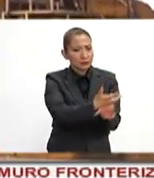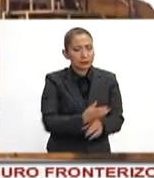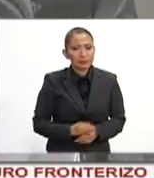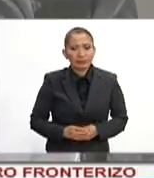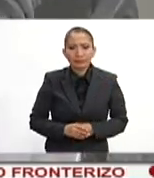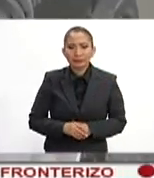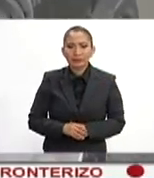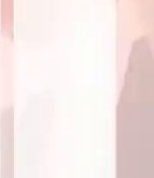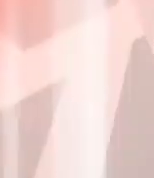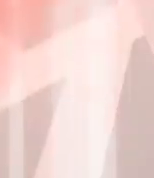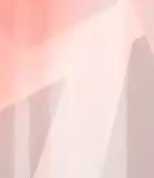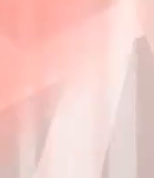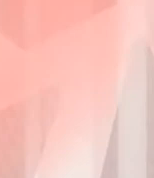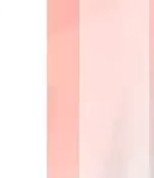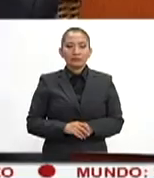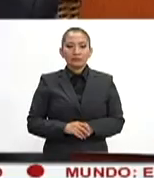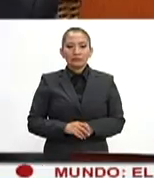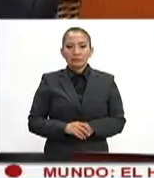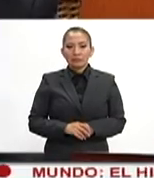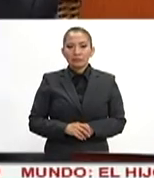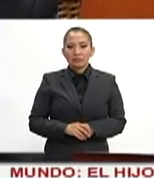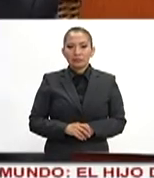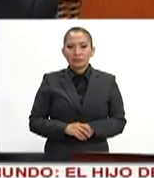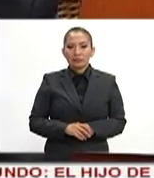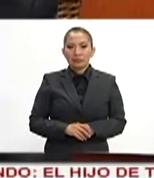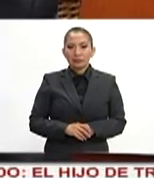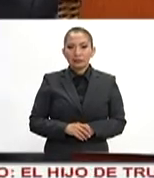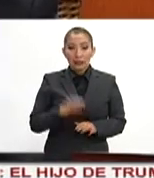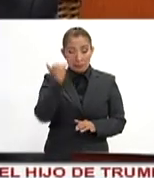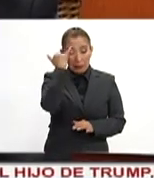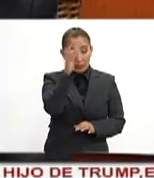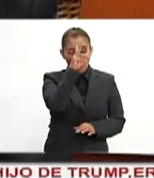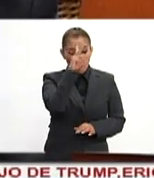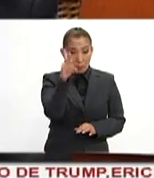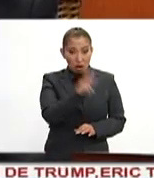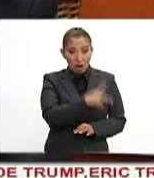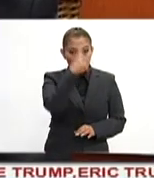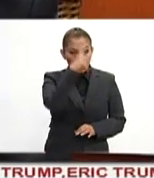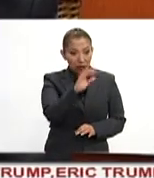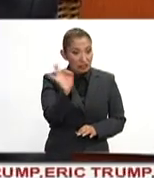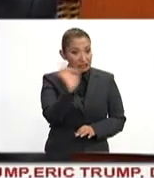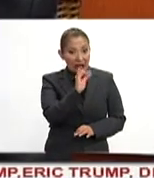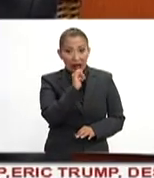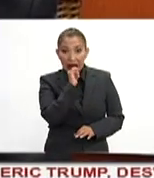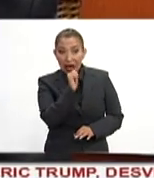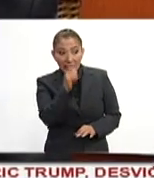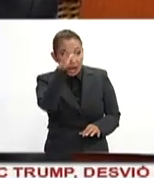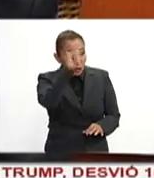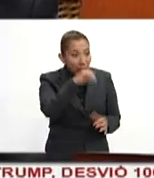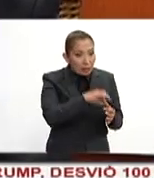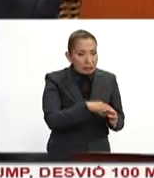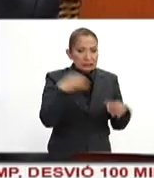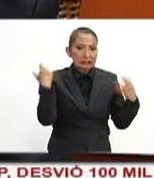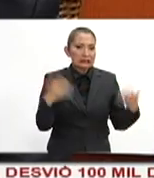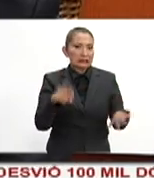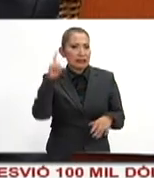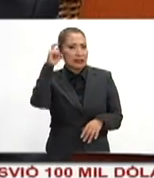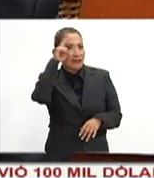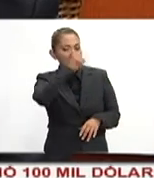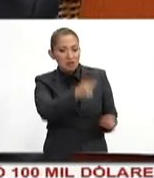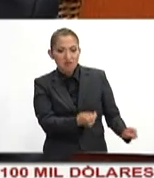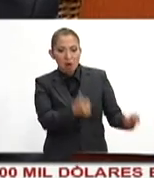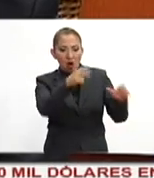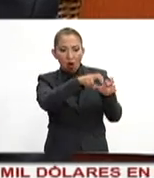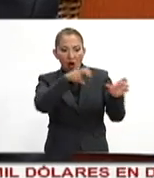Estados Unidos. Lo peor que hubiera pasado para México es que no hubiéramos tenido un acuerdo y que nos hubieran